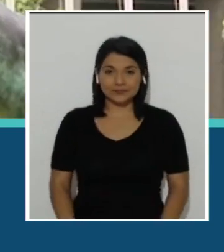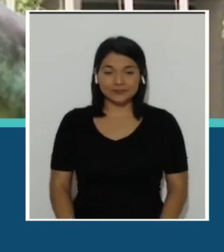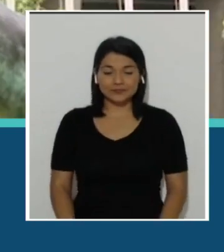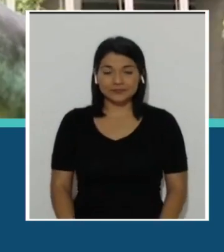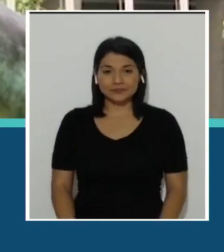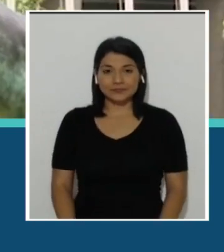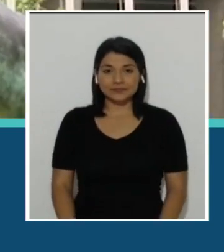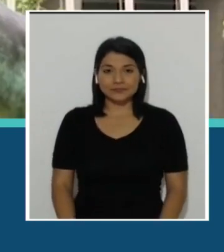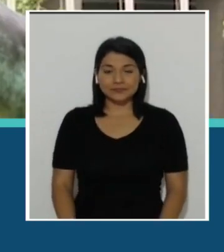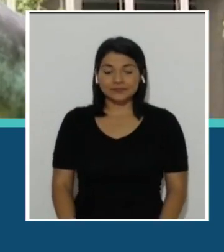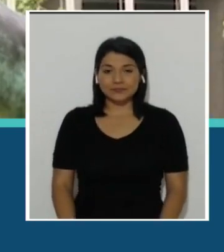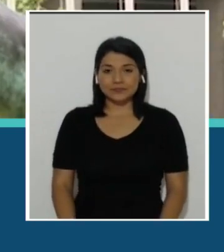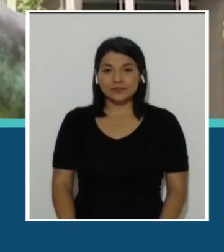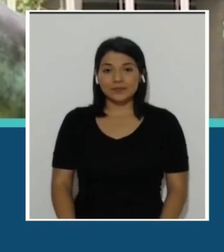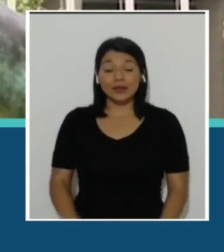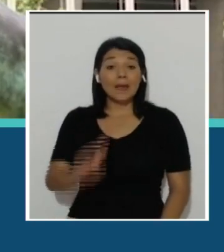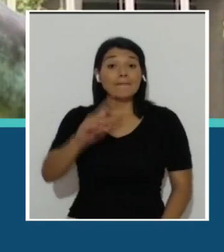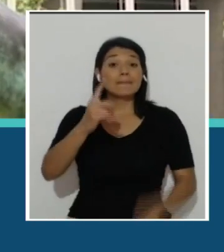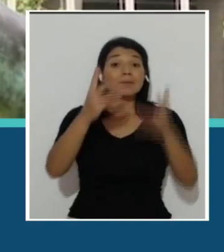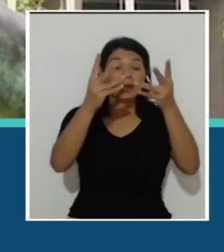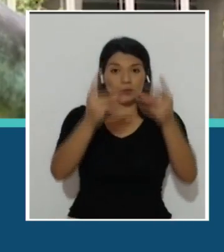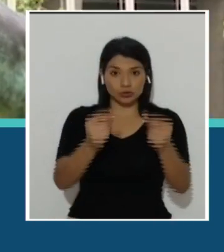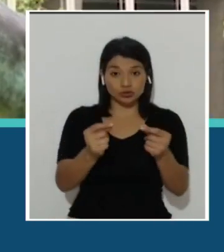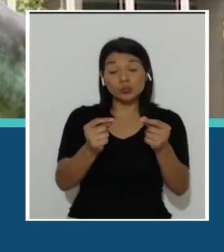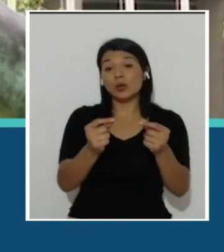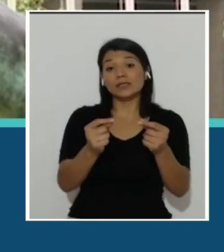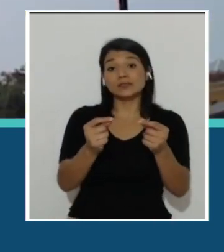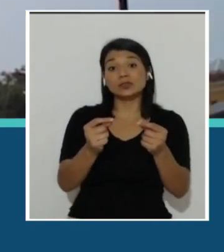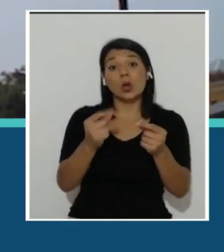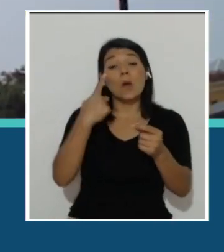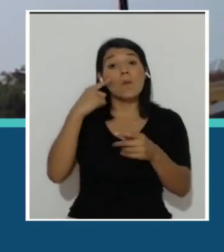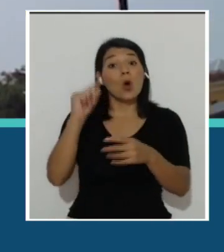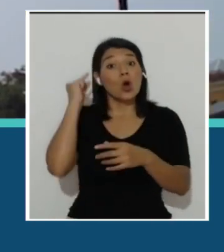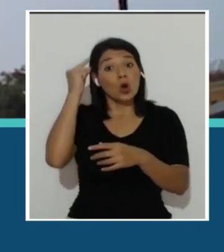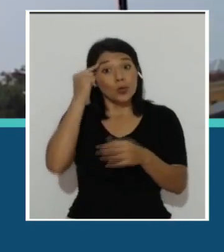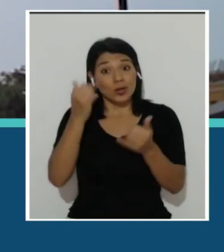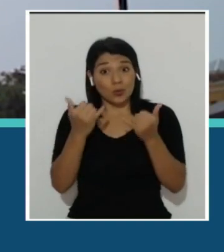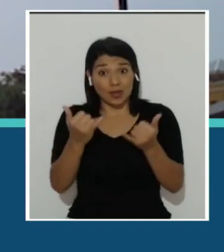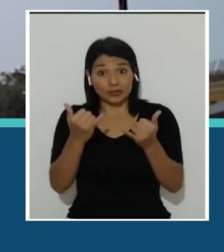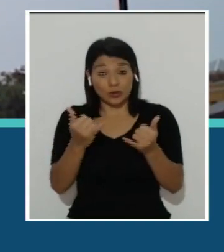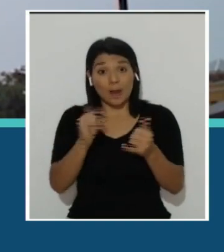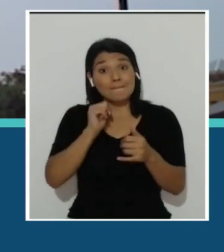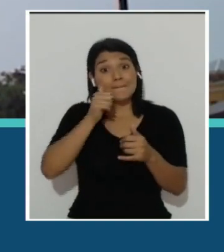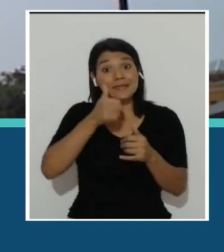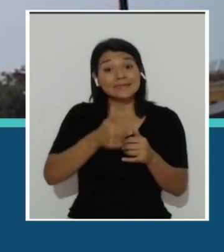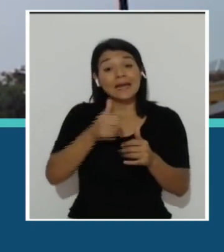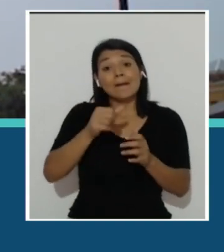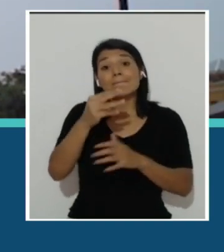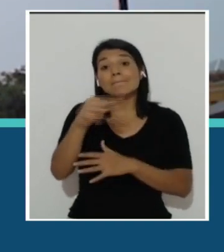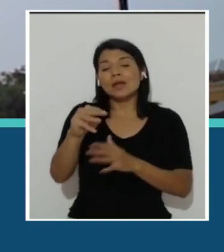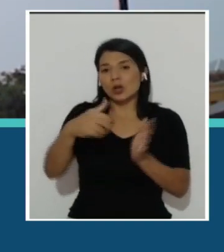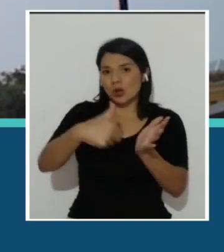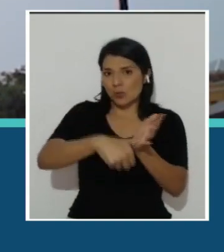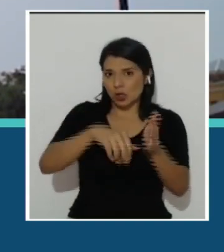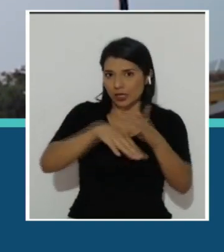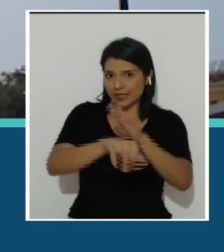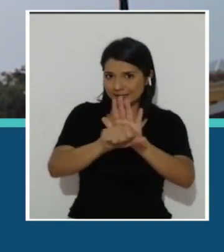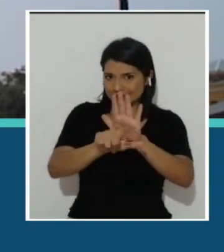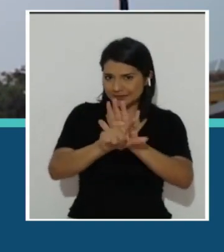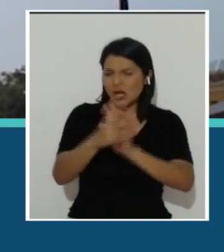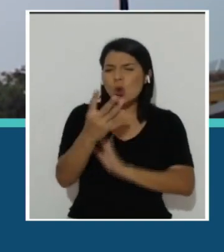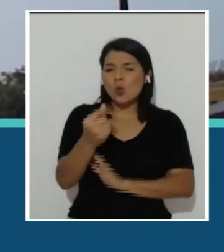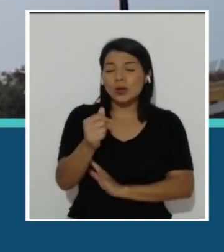El primer presupuesto enviado por el actual gobierno se votará este miércoles en la Asamblea Legislativa. Serían poco más de 71.000 millones de